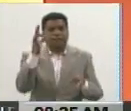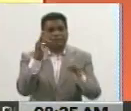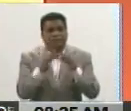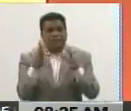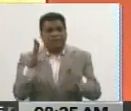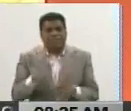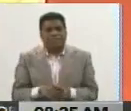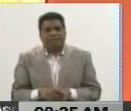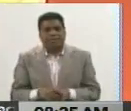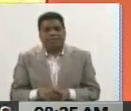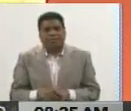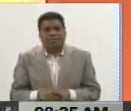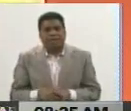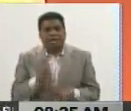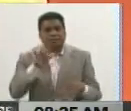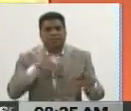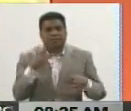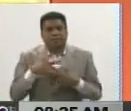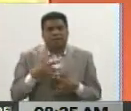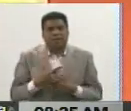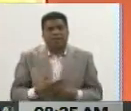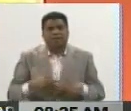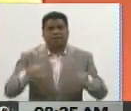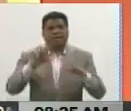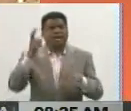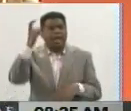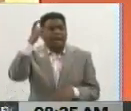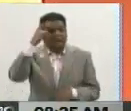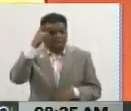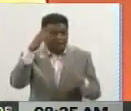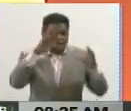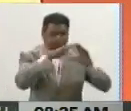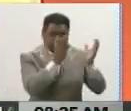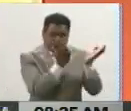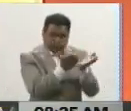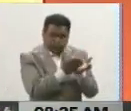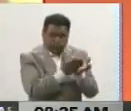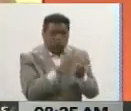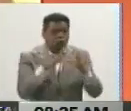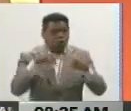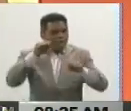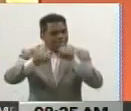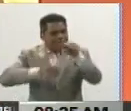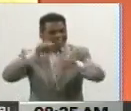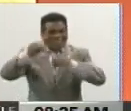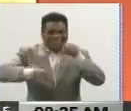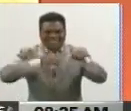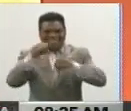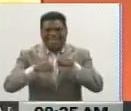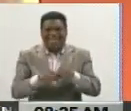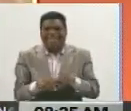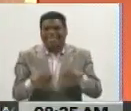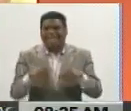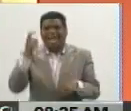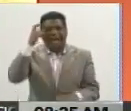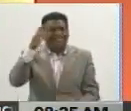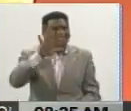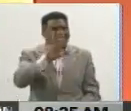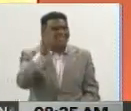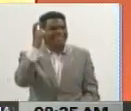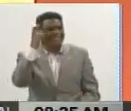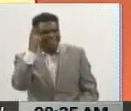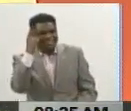les conversaba del día de la capa de ozono. Todo el que tenga sus bicicletas, el que tenga ese día la intención